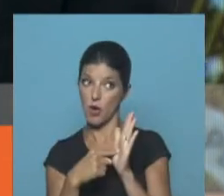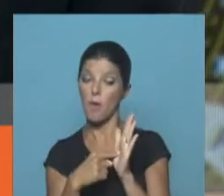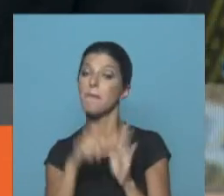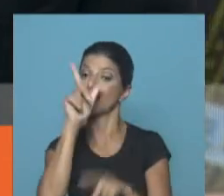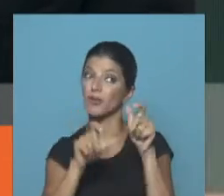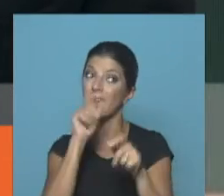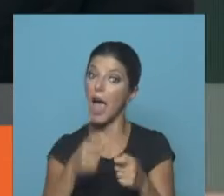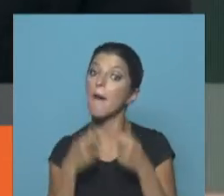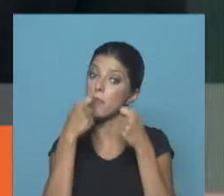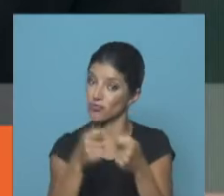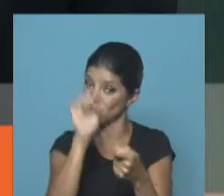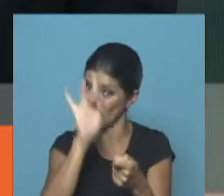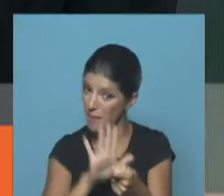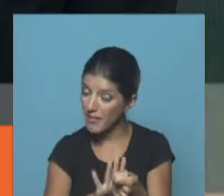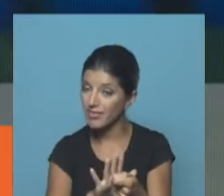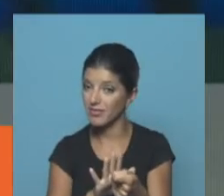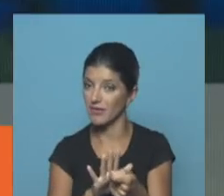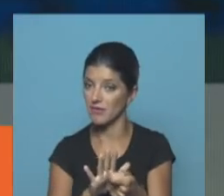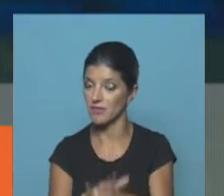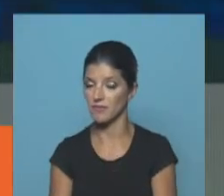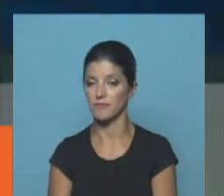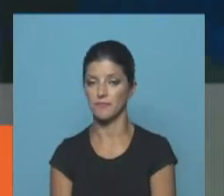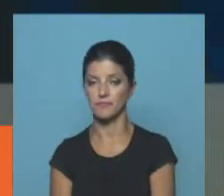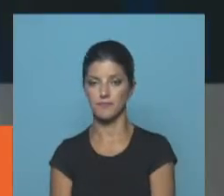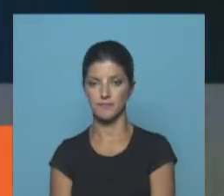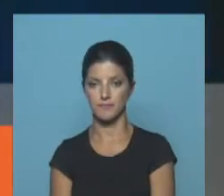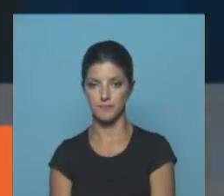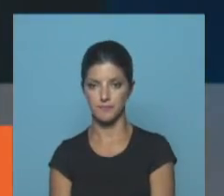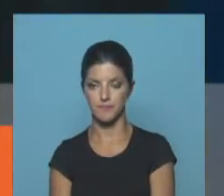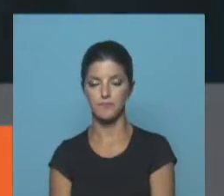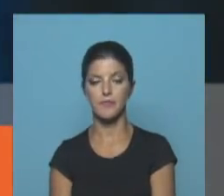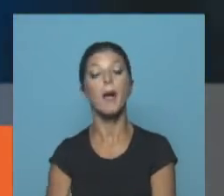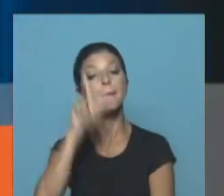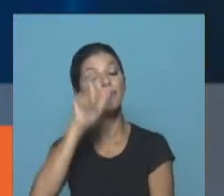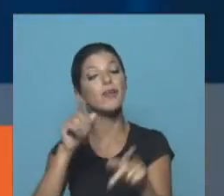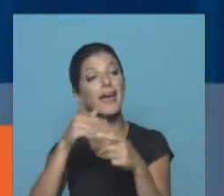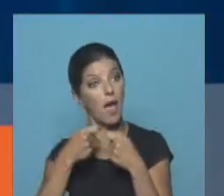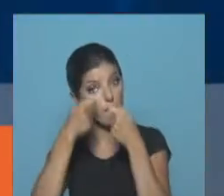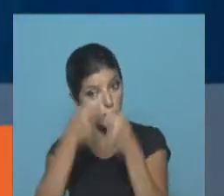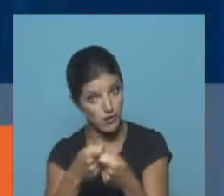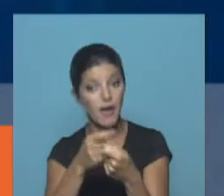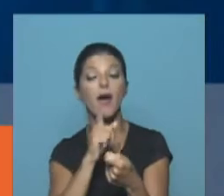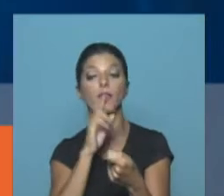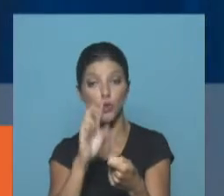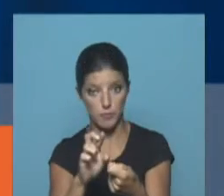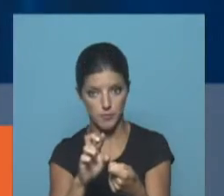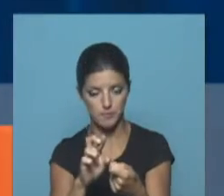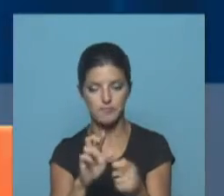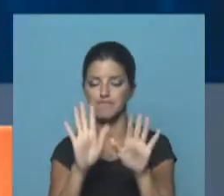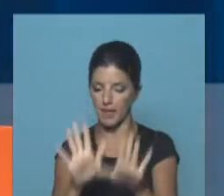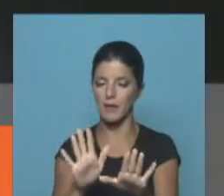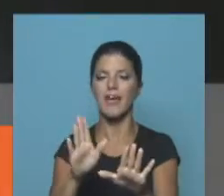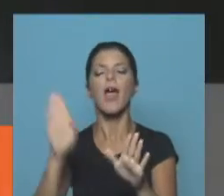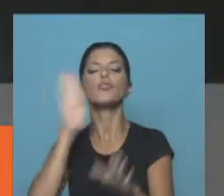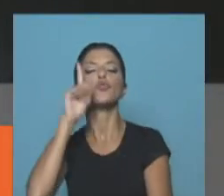votó. Efectivamente, Estados Unidos, esta gente que lo votó, el problema de Estados Unidos es que